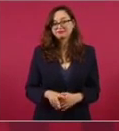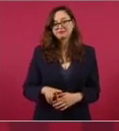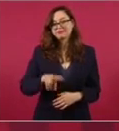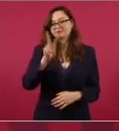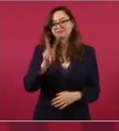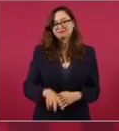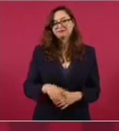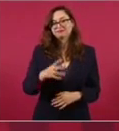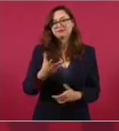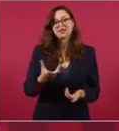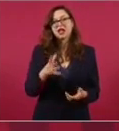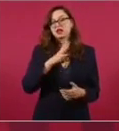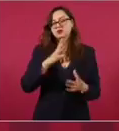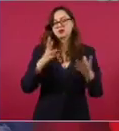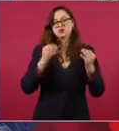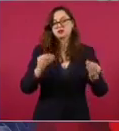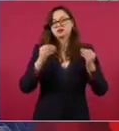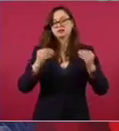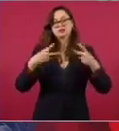hermanos, hermanas,